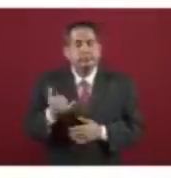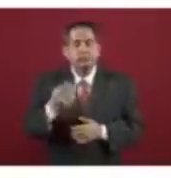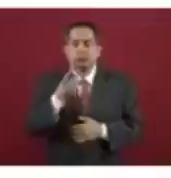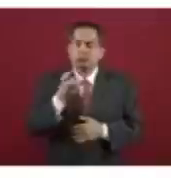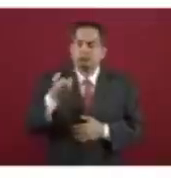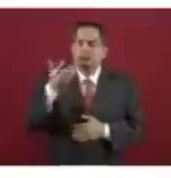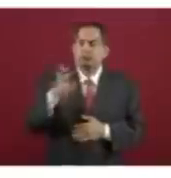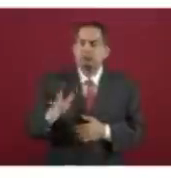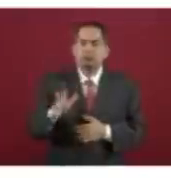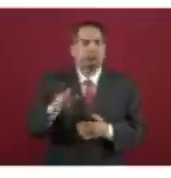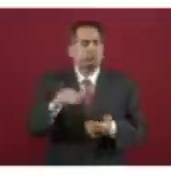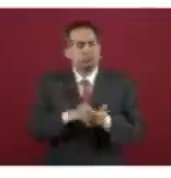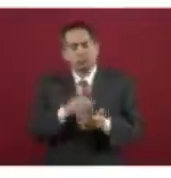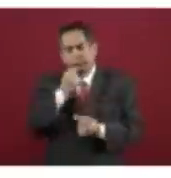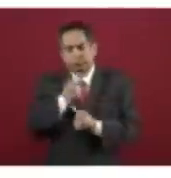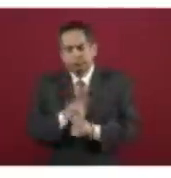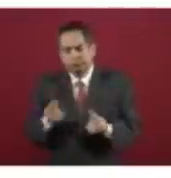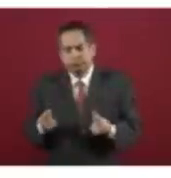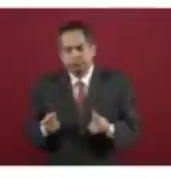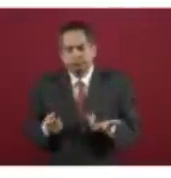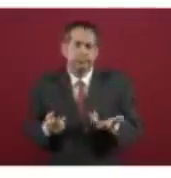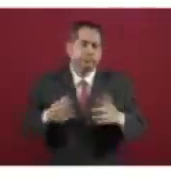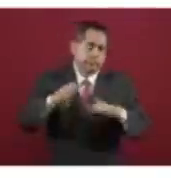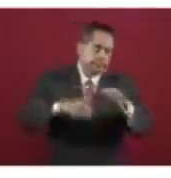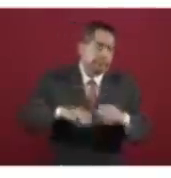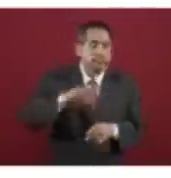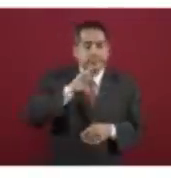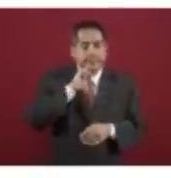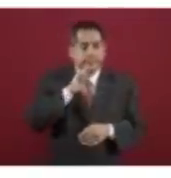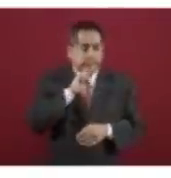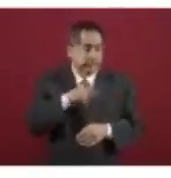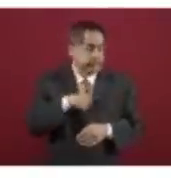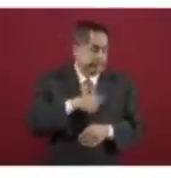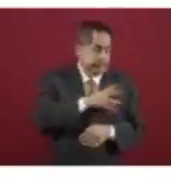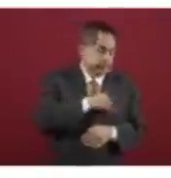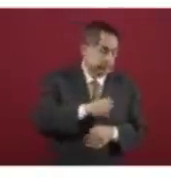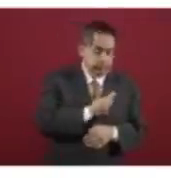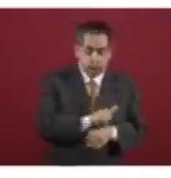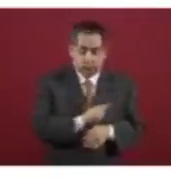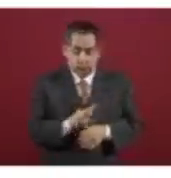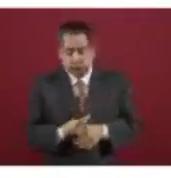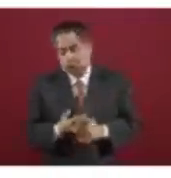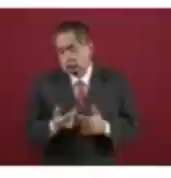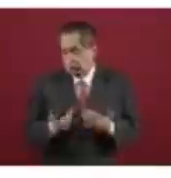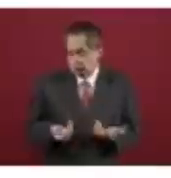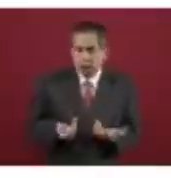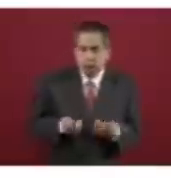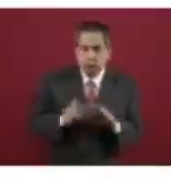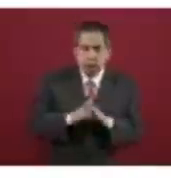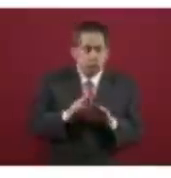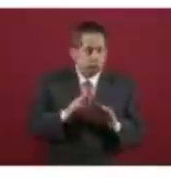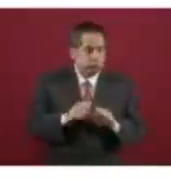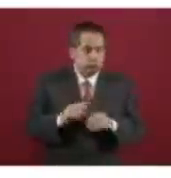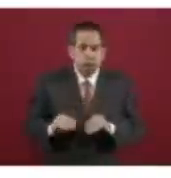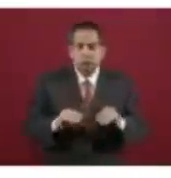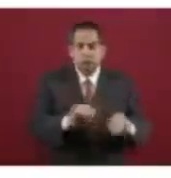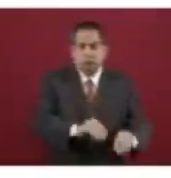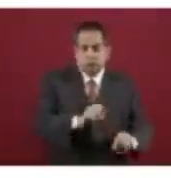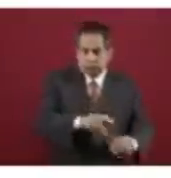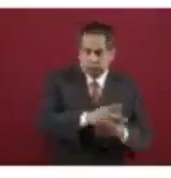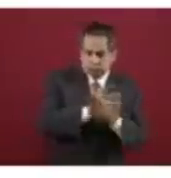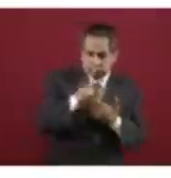310 mil niños, porque hay madres de familia que tienen 2 niños que estaban dentro del